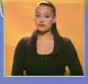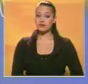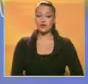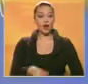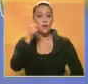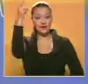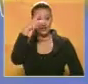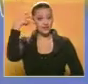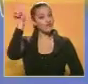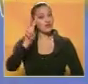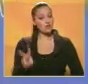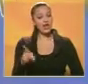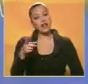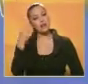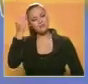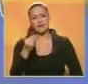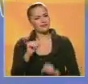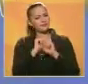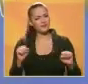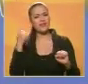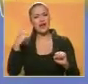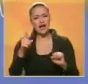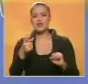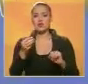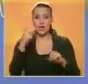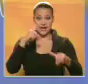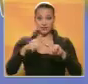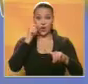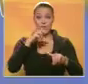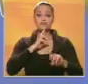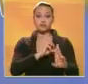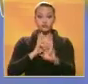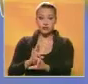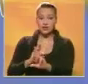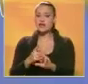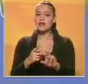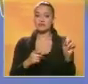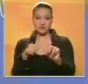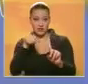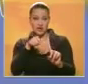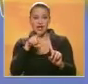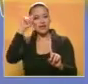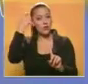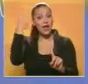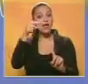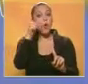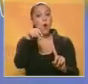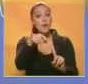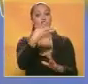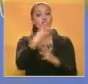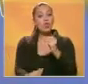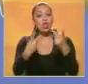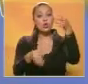El canciller de la República, Nicolás Maduro, desestimó las declaraciones ofrecidas por el ex magistrado Eladio Aponte Aponte. Maduro recordó que Aponte es un prófugo